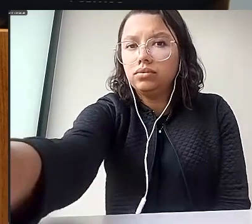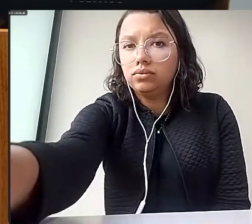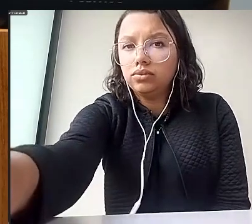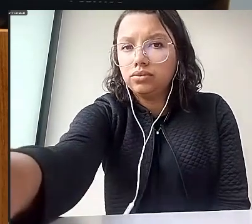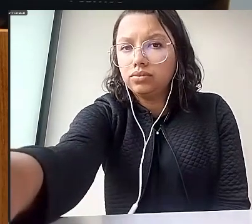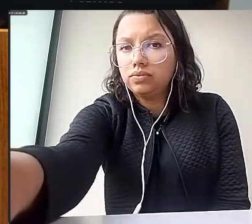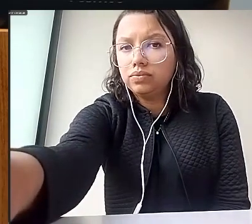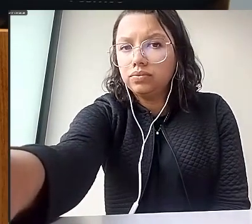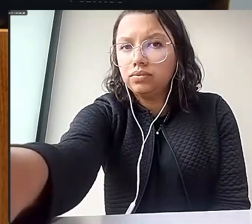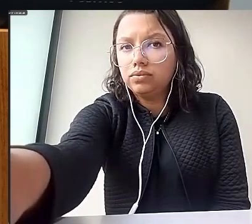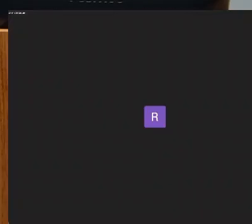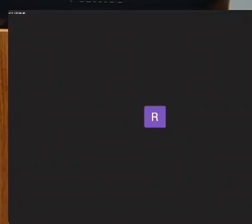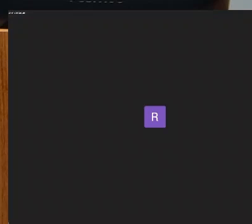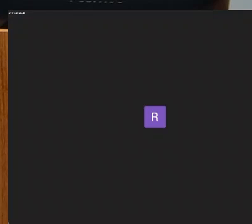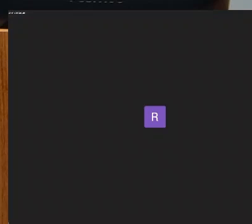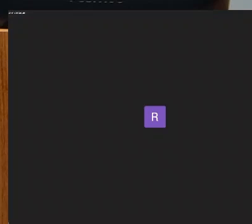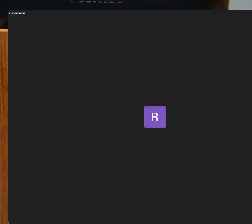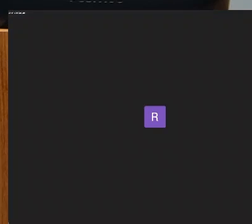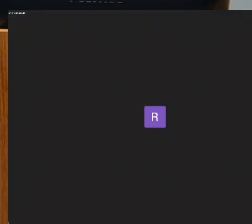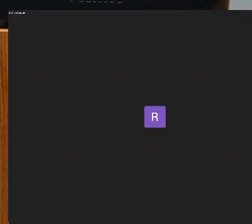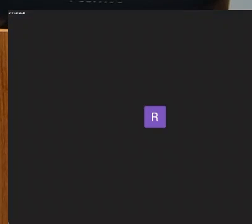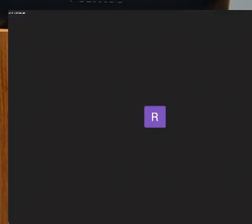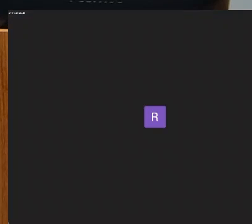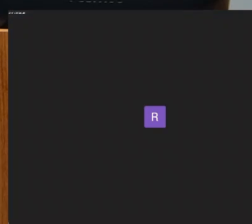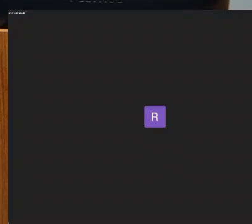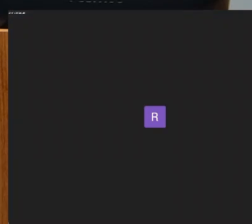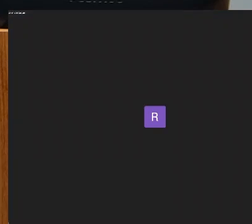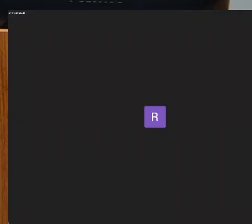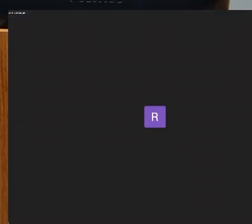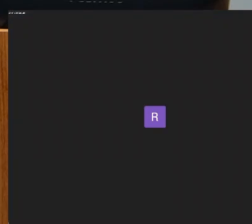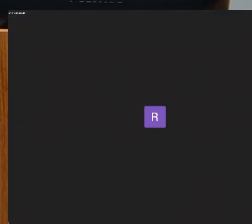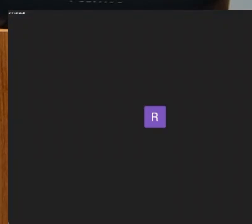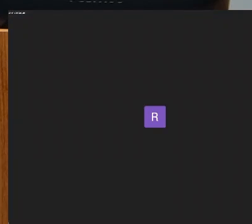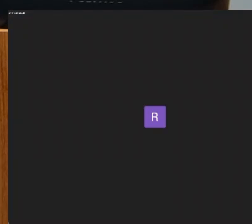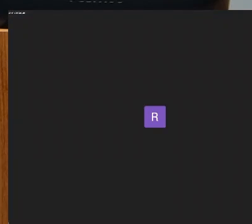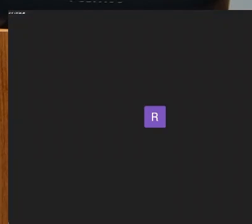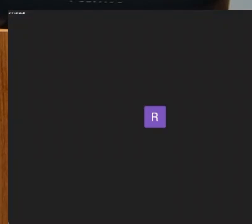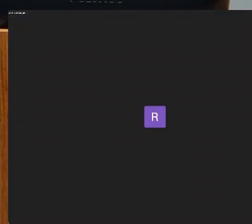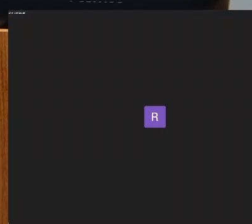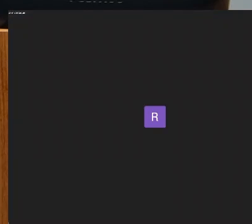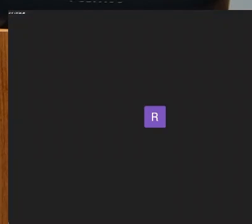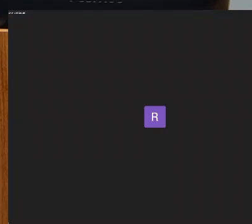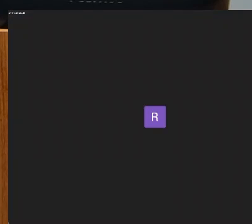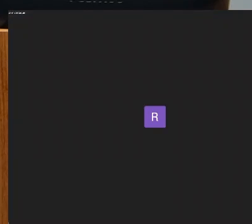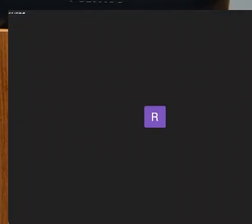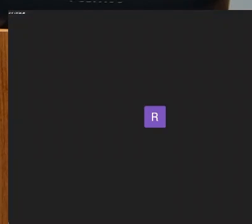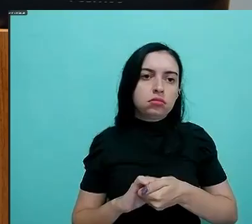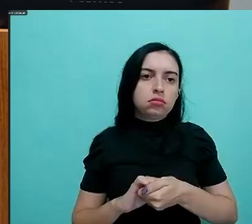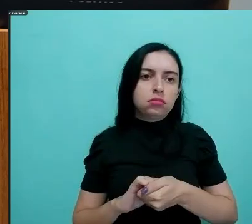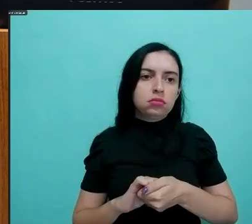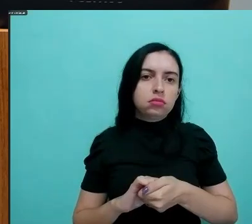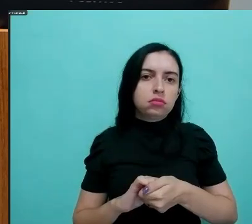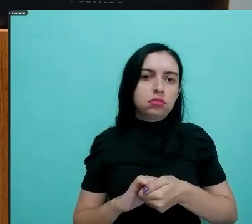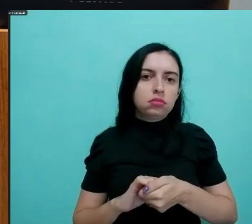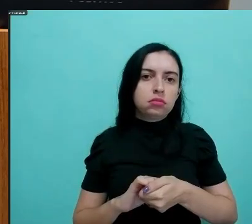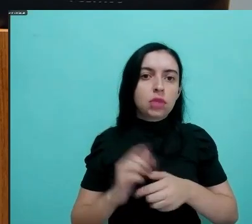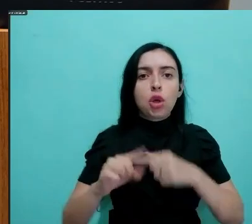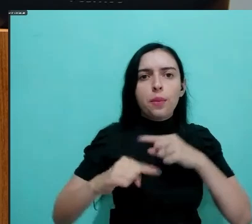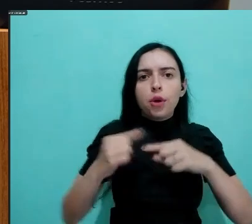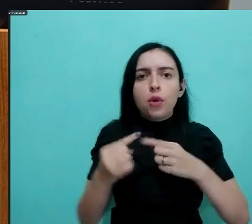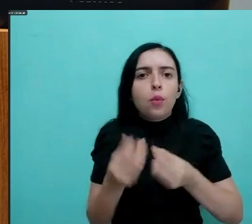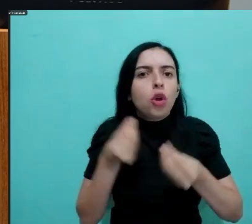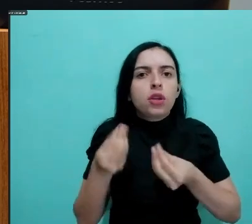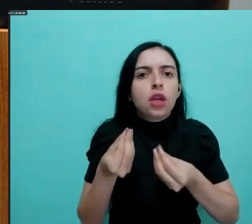y eso fue criticado antes del Consejo Constitucional, de modo que todas